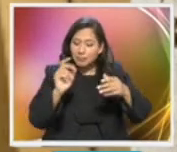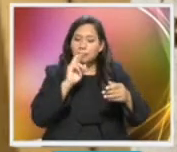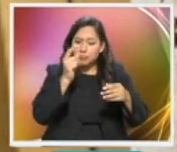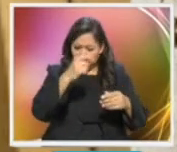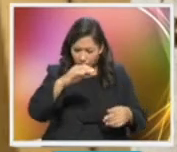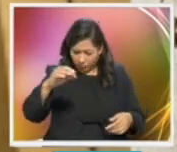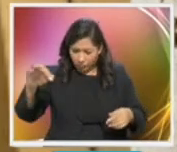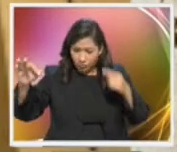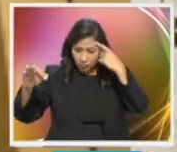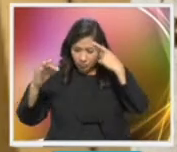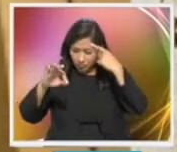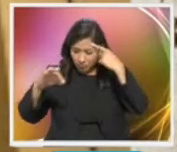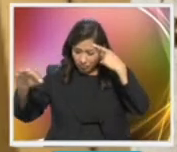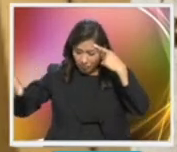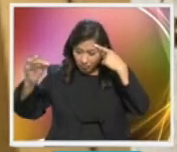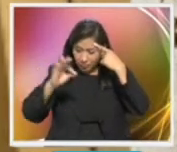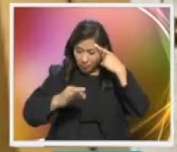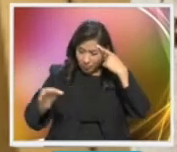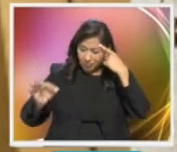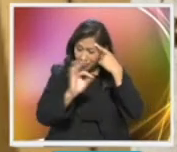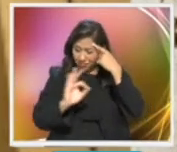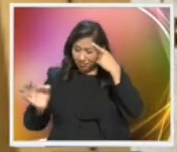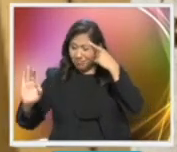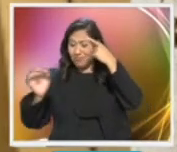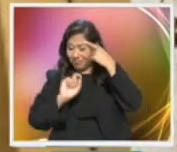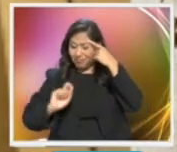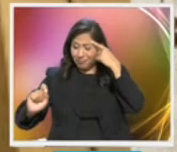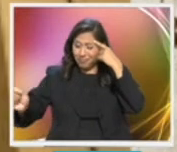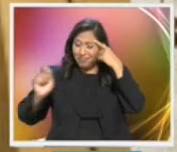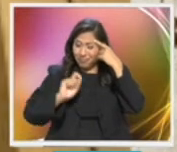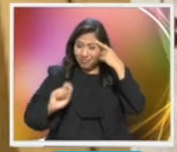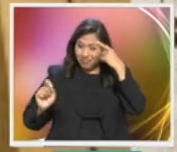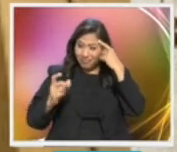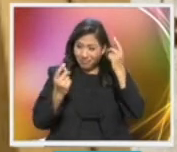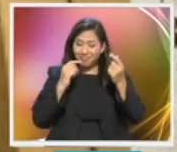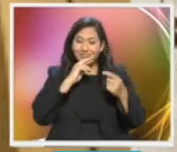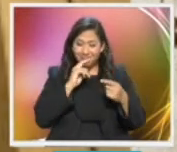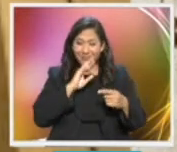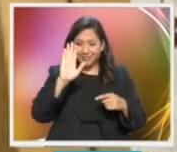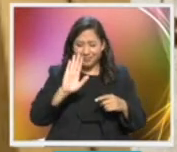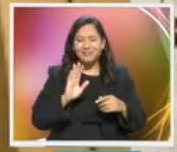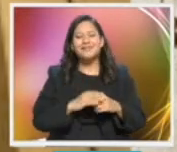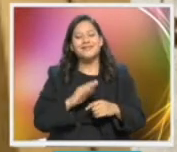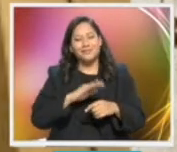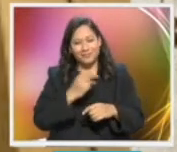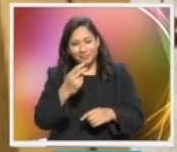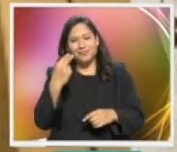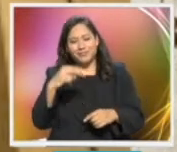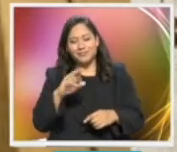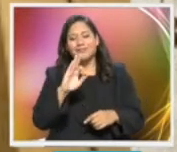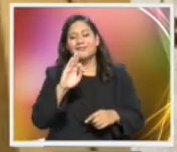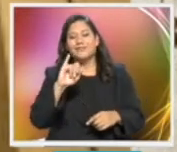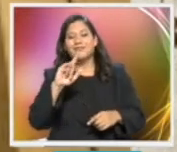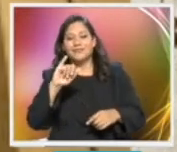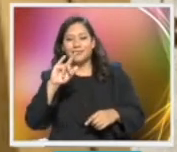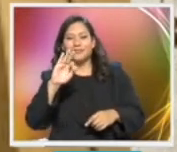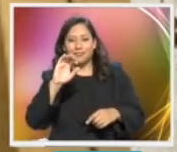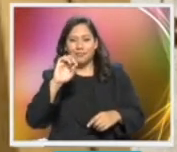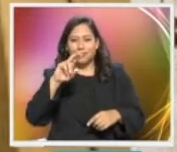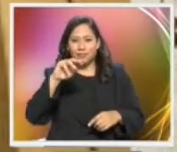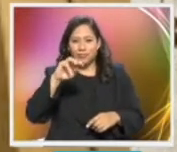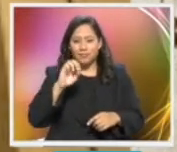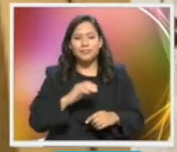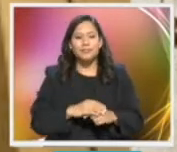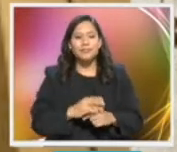están escribiendo, entonces casi como lo están pensando, lo quieren ir haciendo. Entonces, por eso se le llama filiforme. Y nos